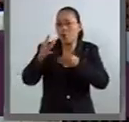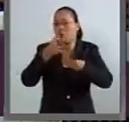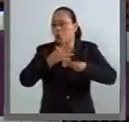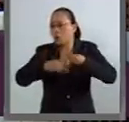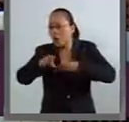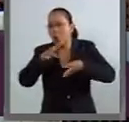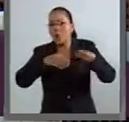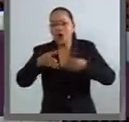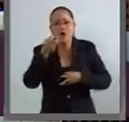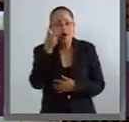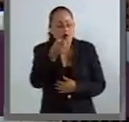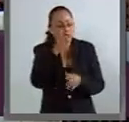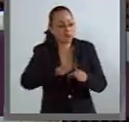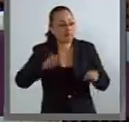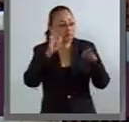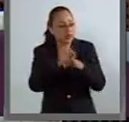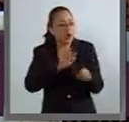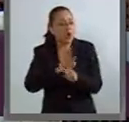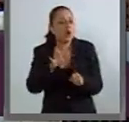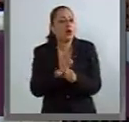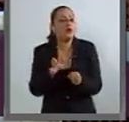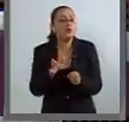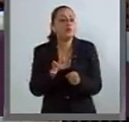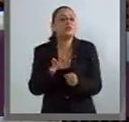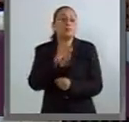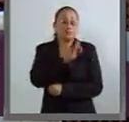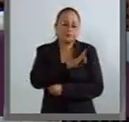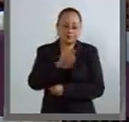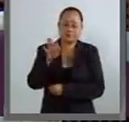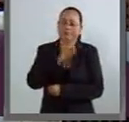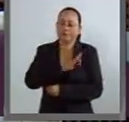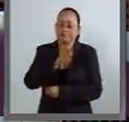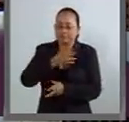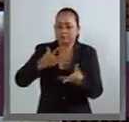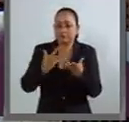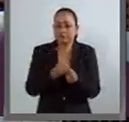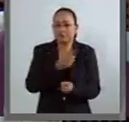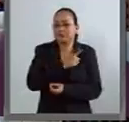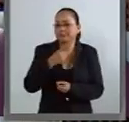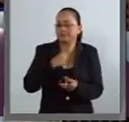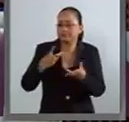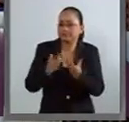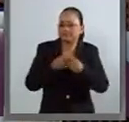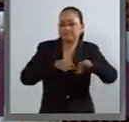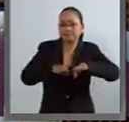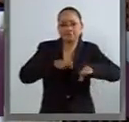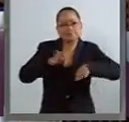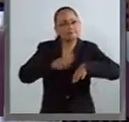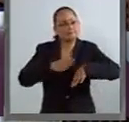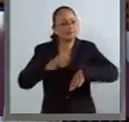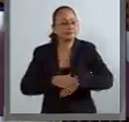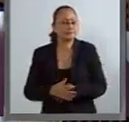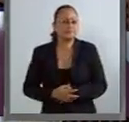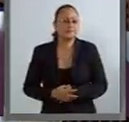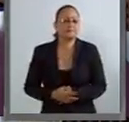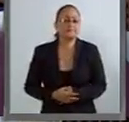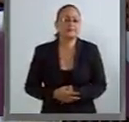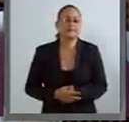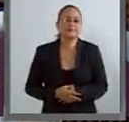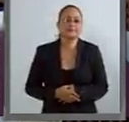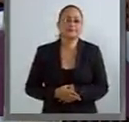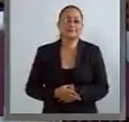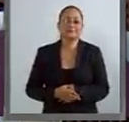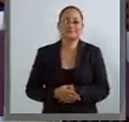son cosas tan básicas que creo que tenemos que estar trabajándolas todos los días. Al final de